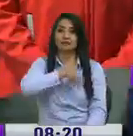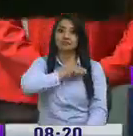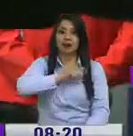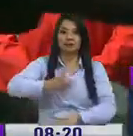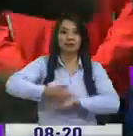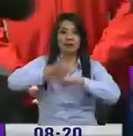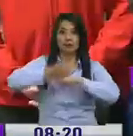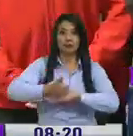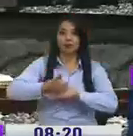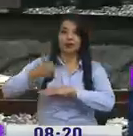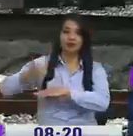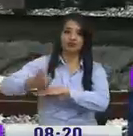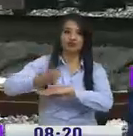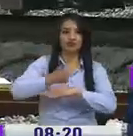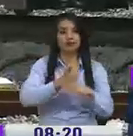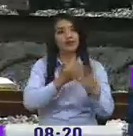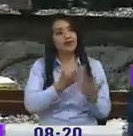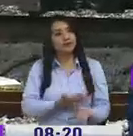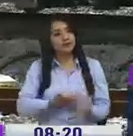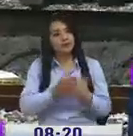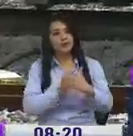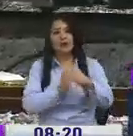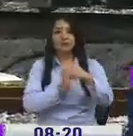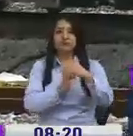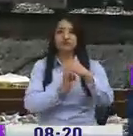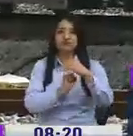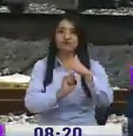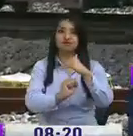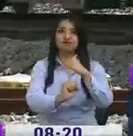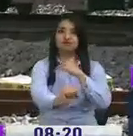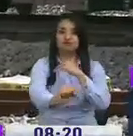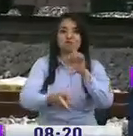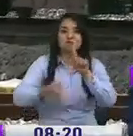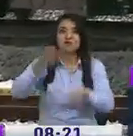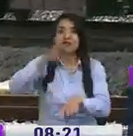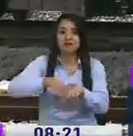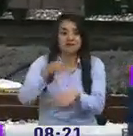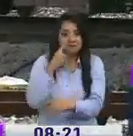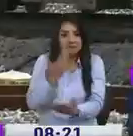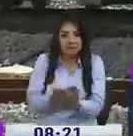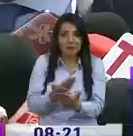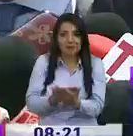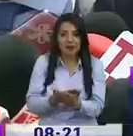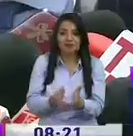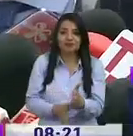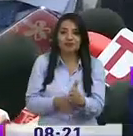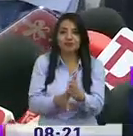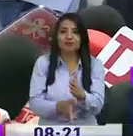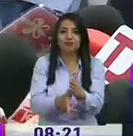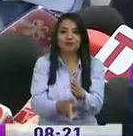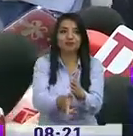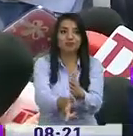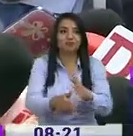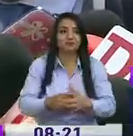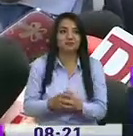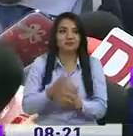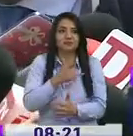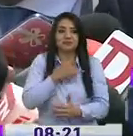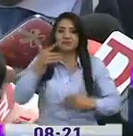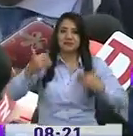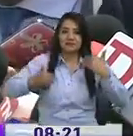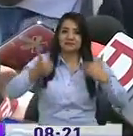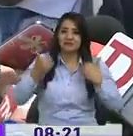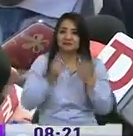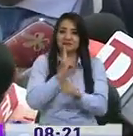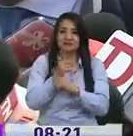más, esperaban al Metro de Quito mientras realizaba su primer recorrido sobre las rieles. Sin duda esto nos llena de alegría, porque